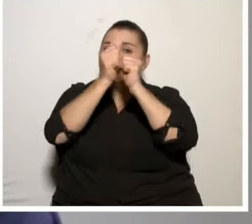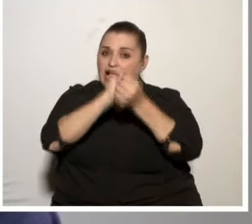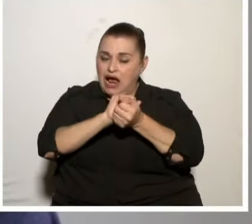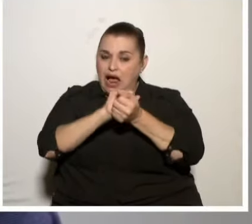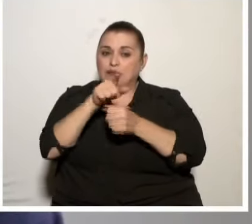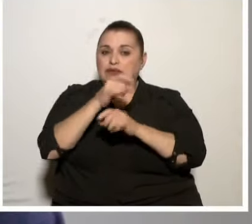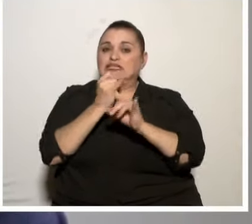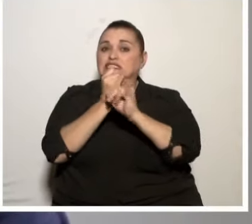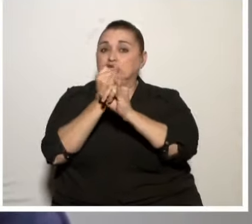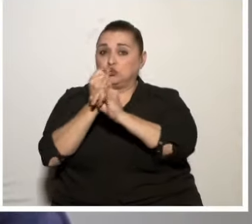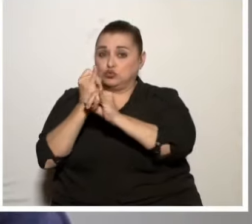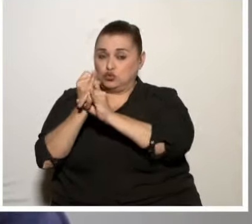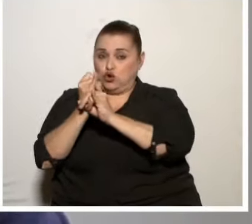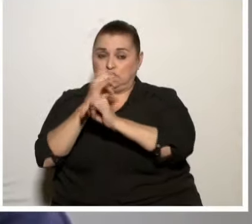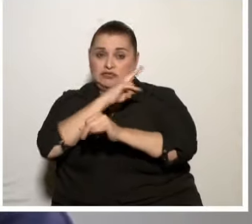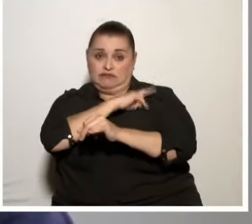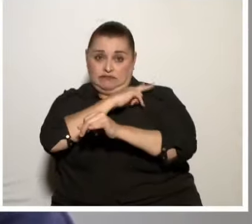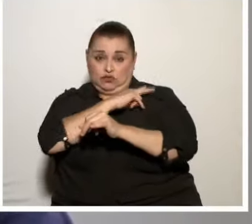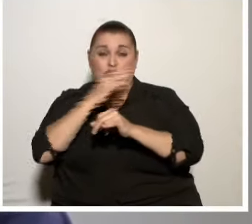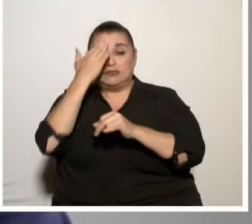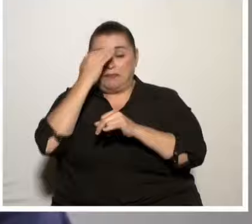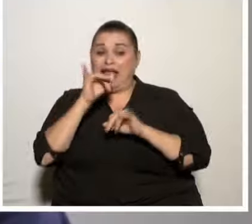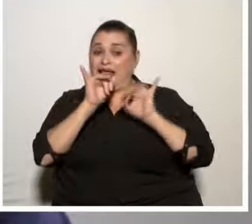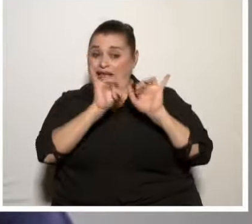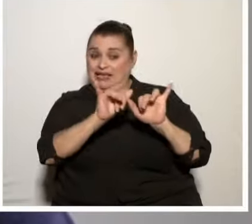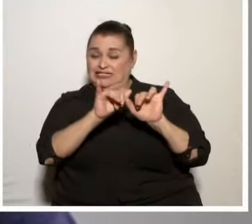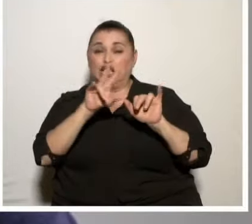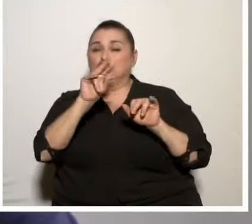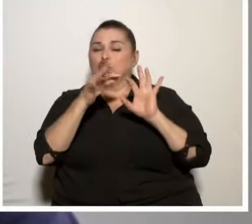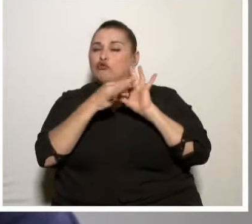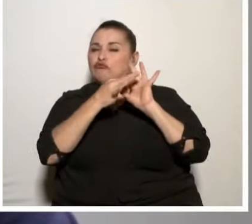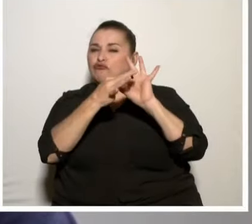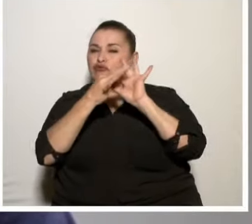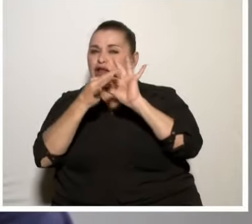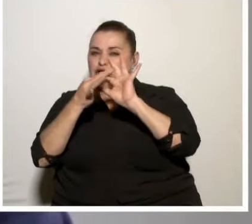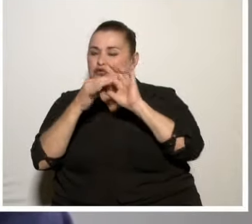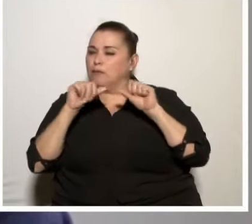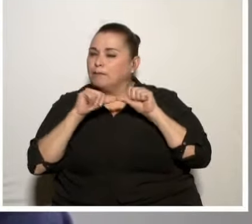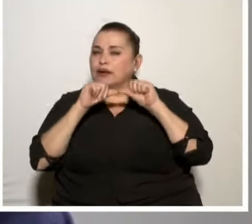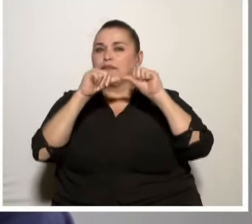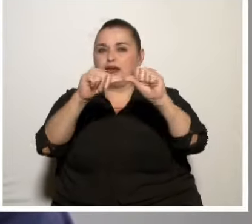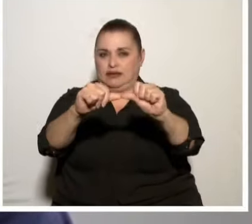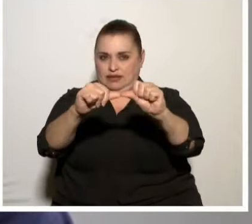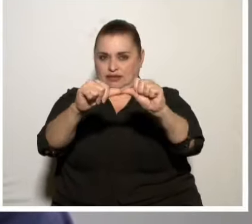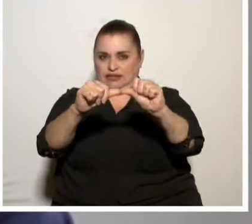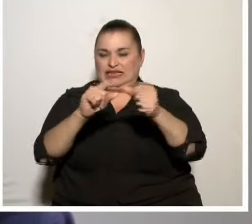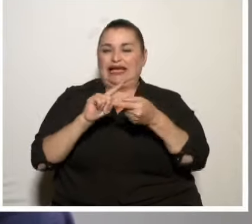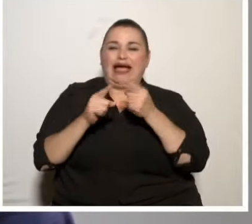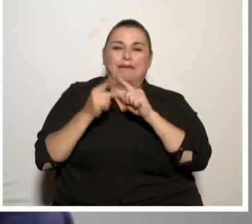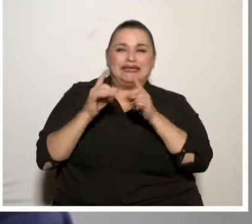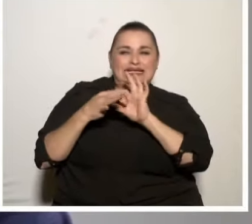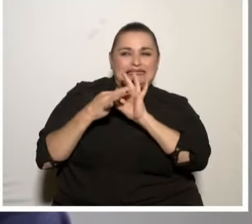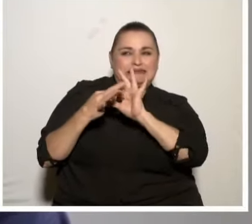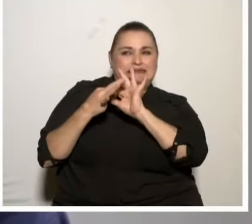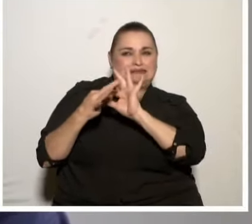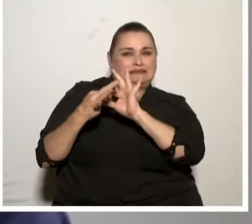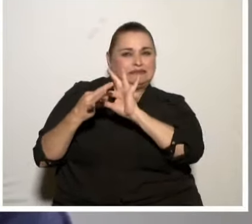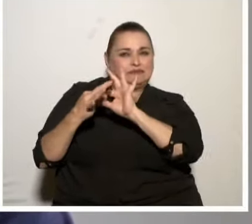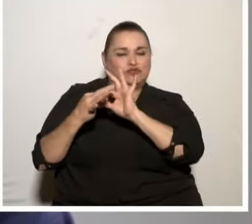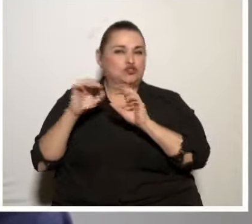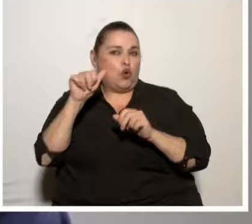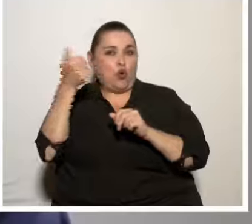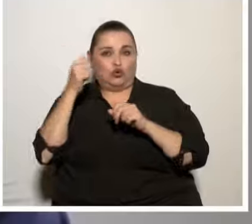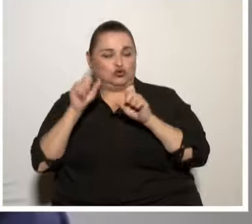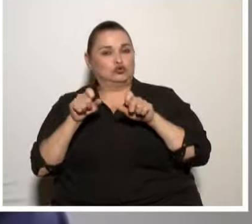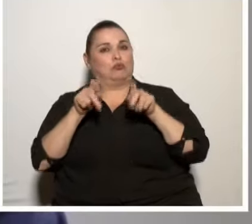de las instituciones para que éstas no tengan una relación permanente y de amiguismo o de otros